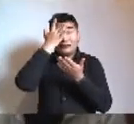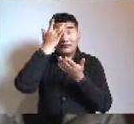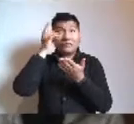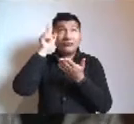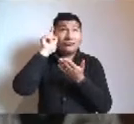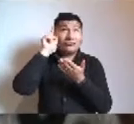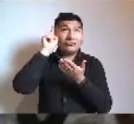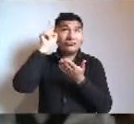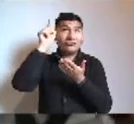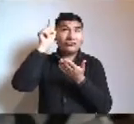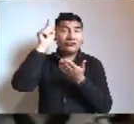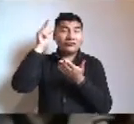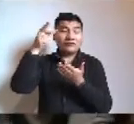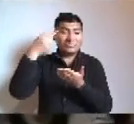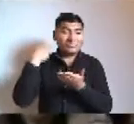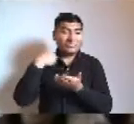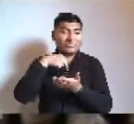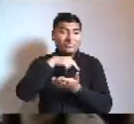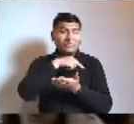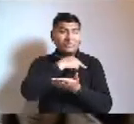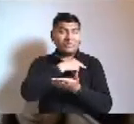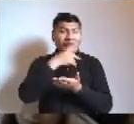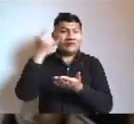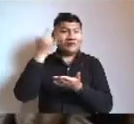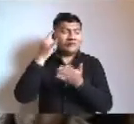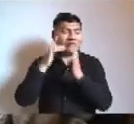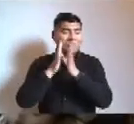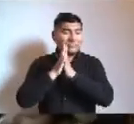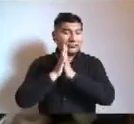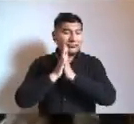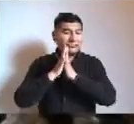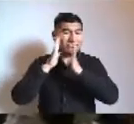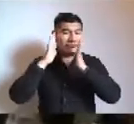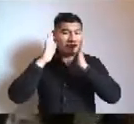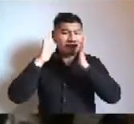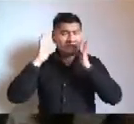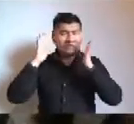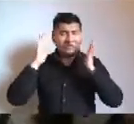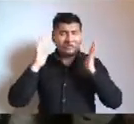porque nos quieres